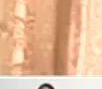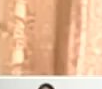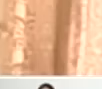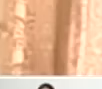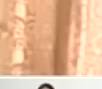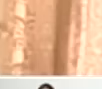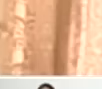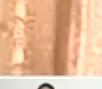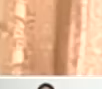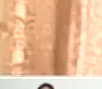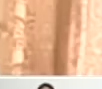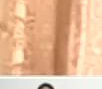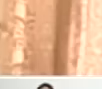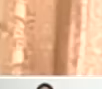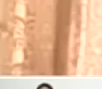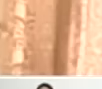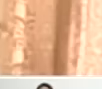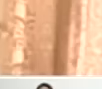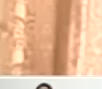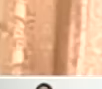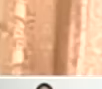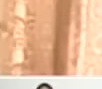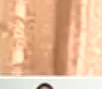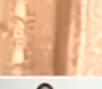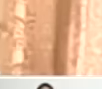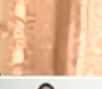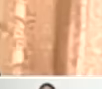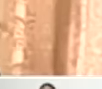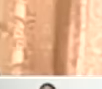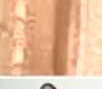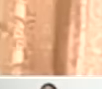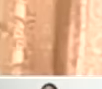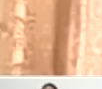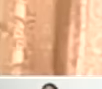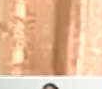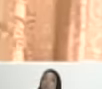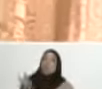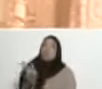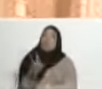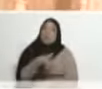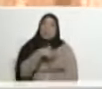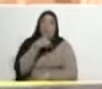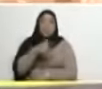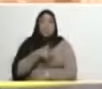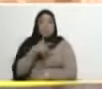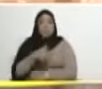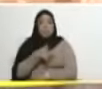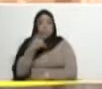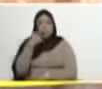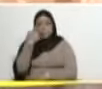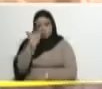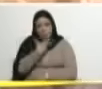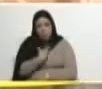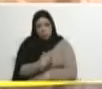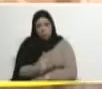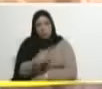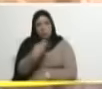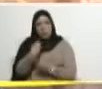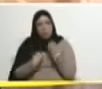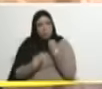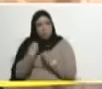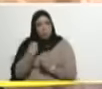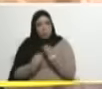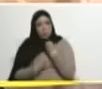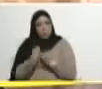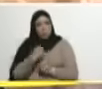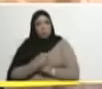Un tema sensible, de verdad, para todos los venezolanos, todas las venezolanas, que logró,